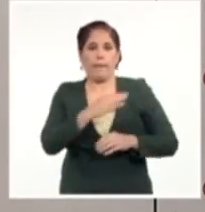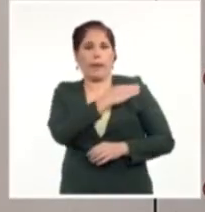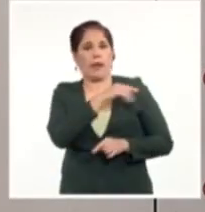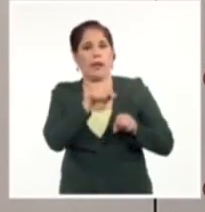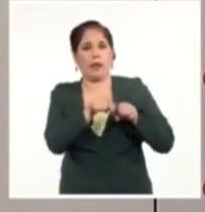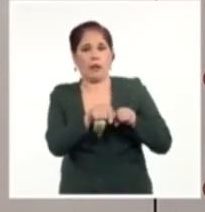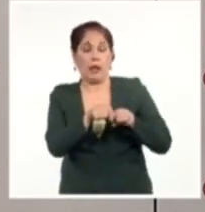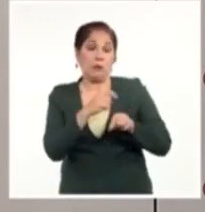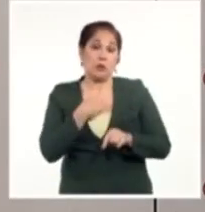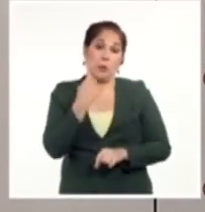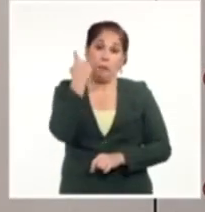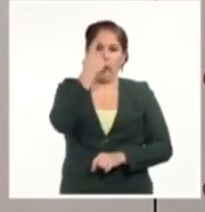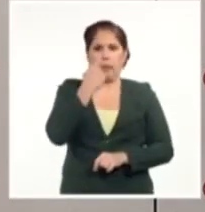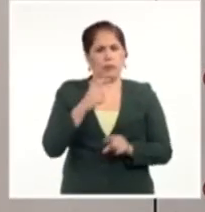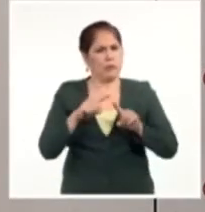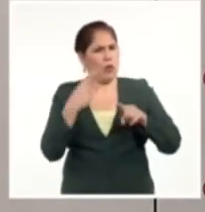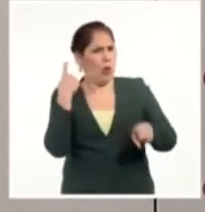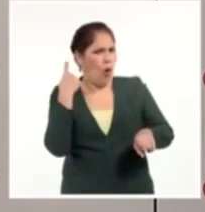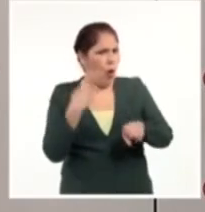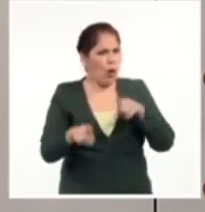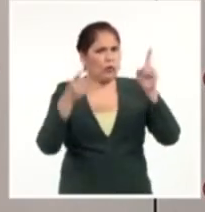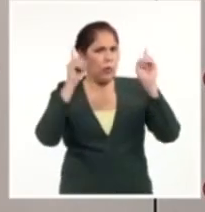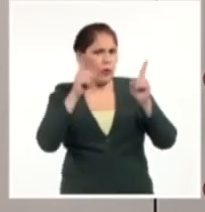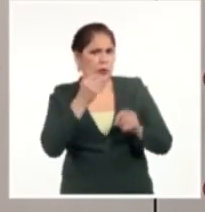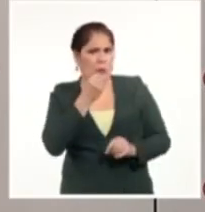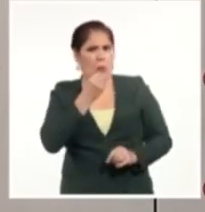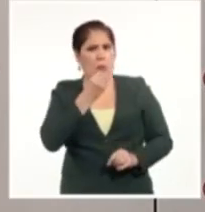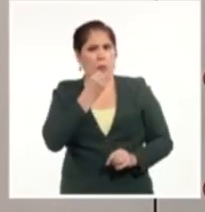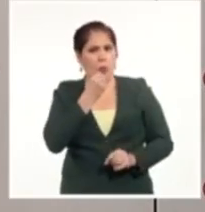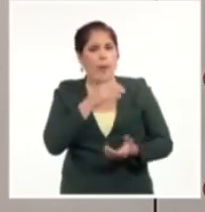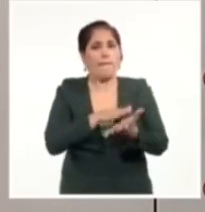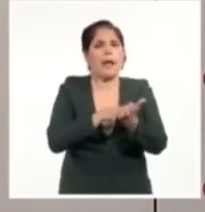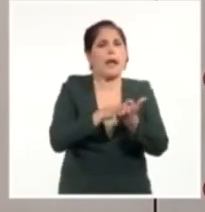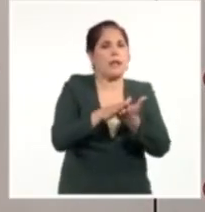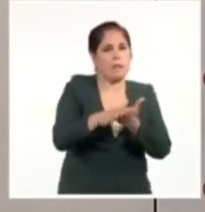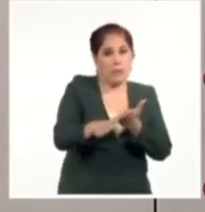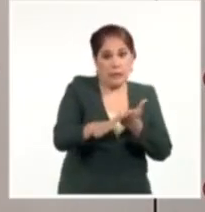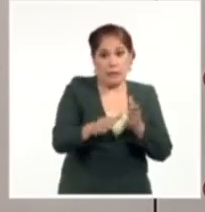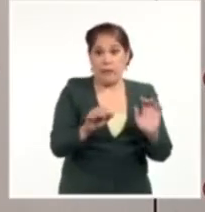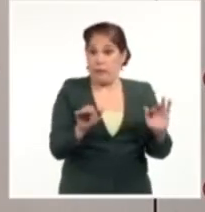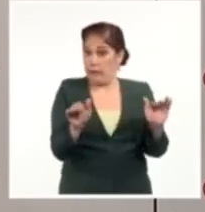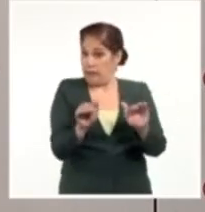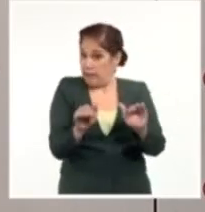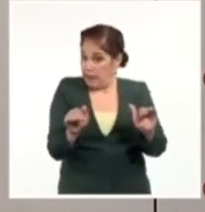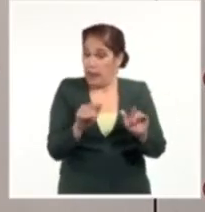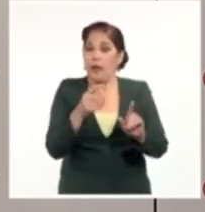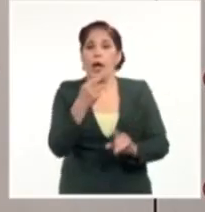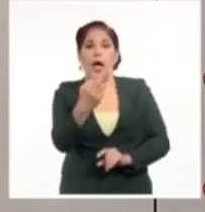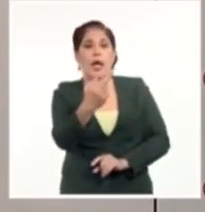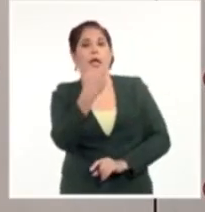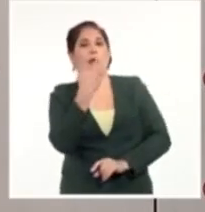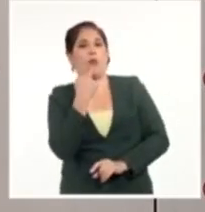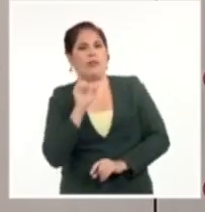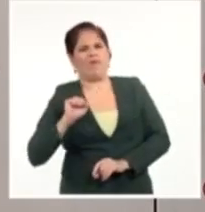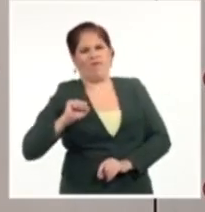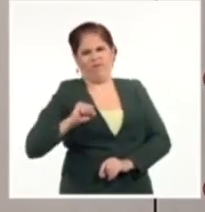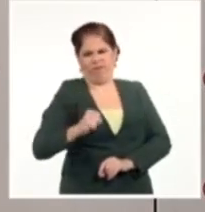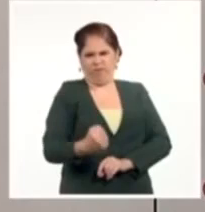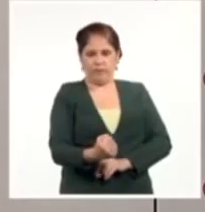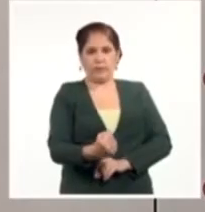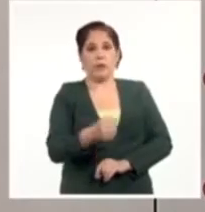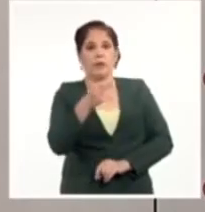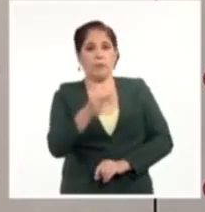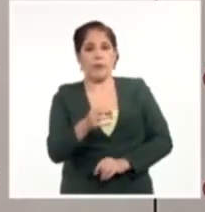Y me pregunto, ¿qué otro político pudiera permitirse, sin consecuencias, una respuesta tan dura como la de